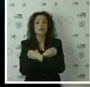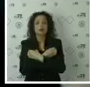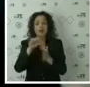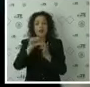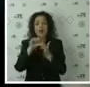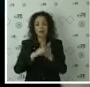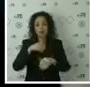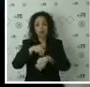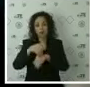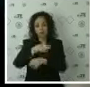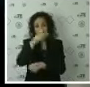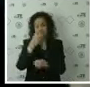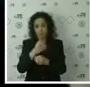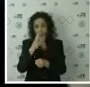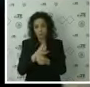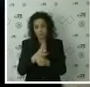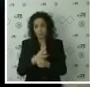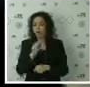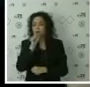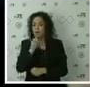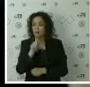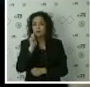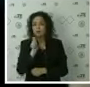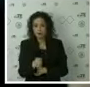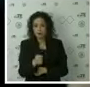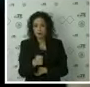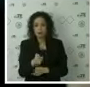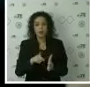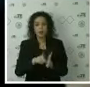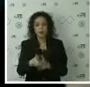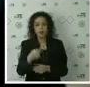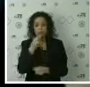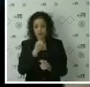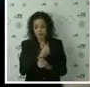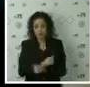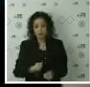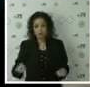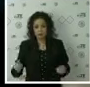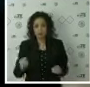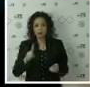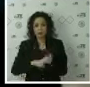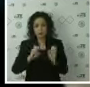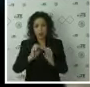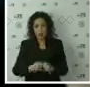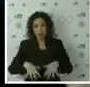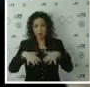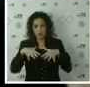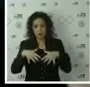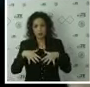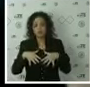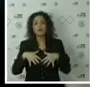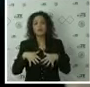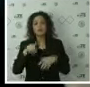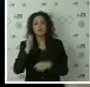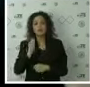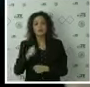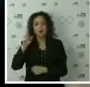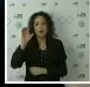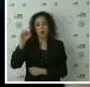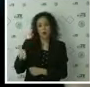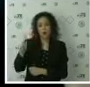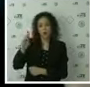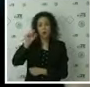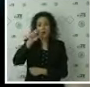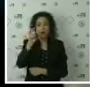artículo 3. También en la Convención de los Derechos del Niño, proclamada por la Asamblea General de las Naciones Unidas el